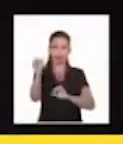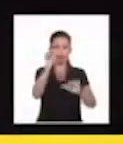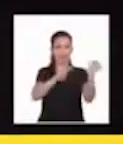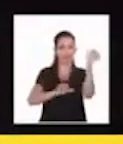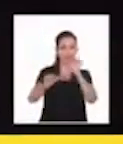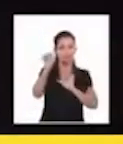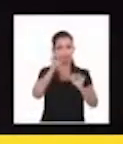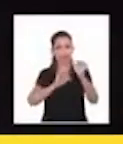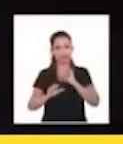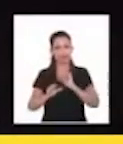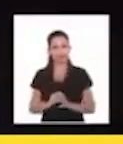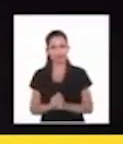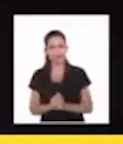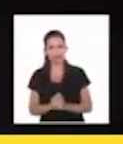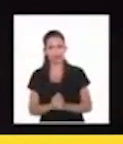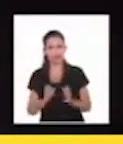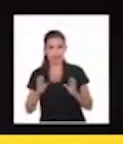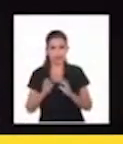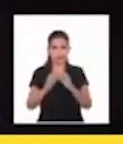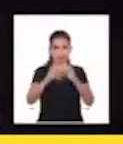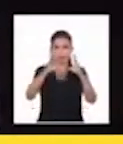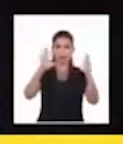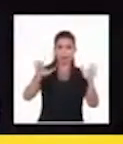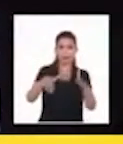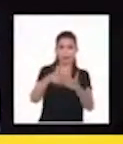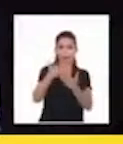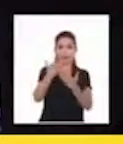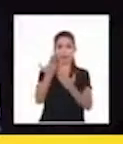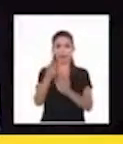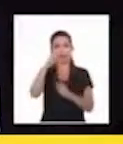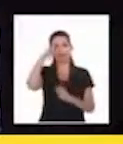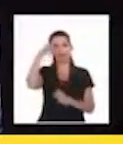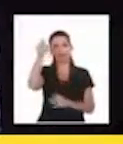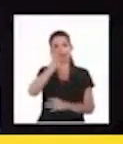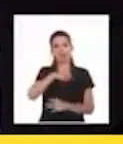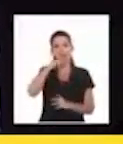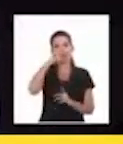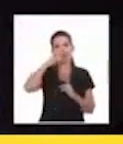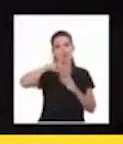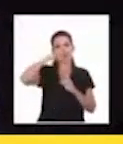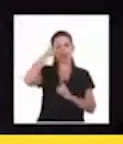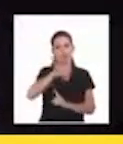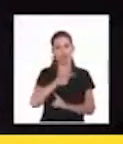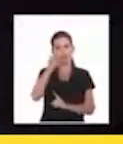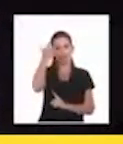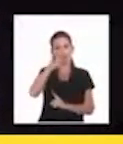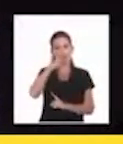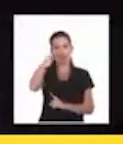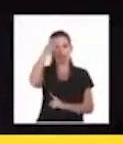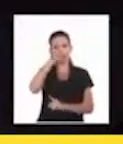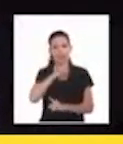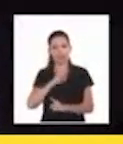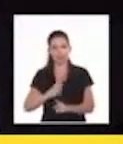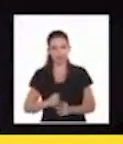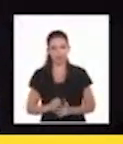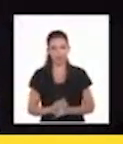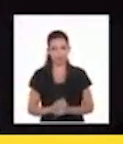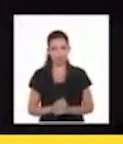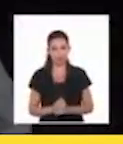de la Santa Ana o la incubadora granja Siboney